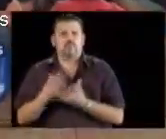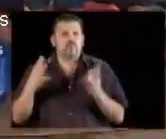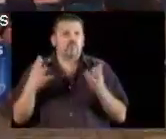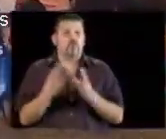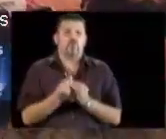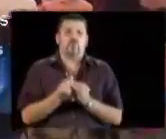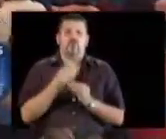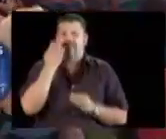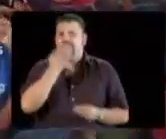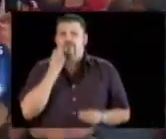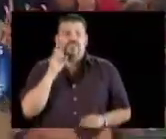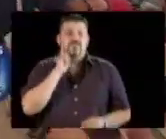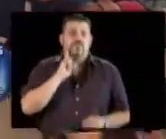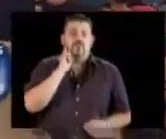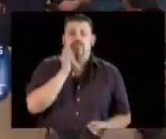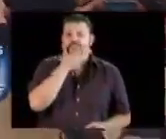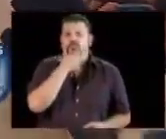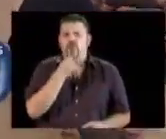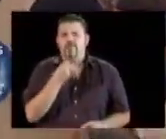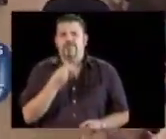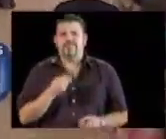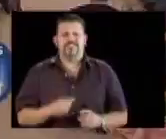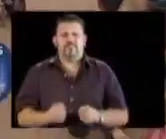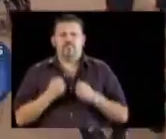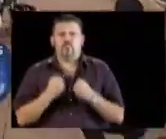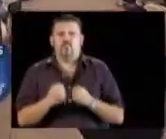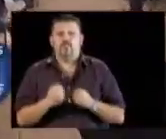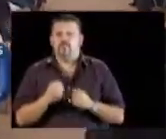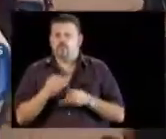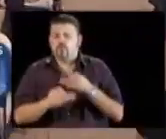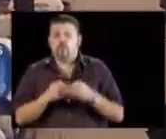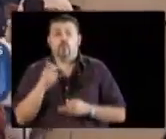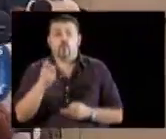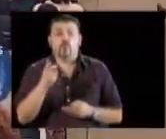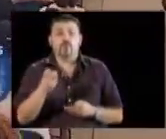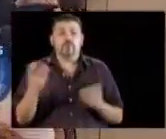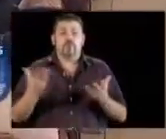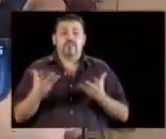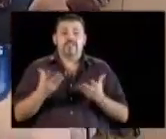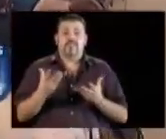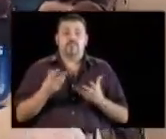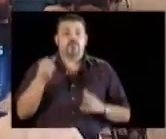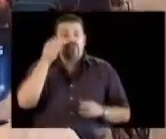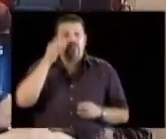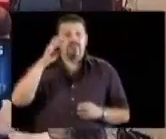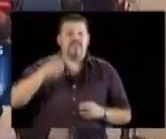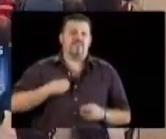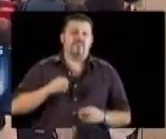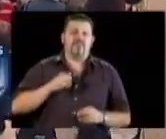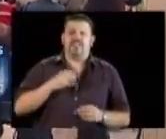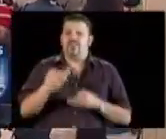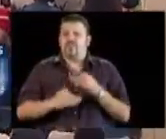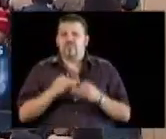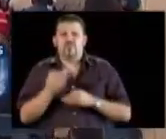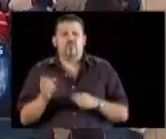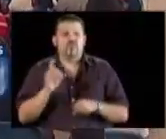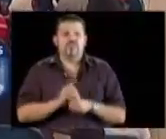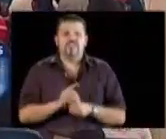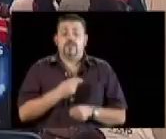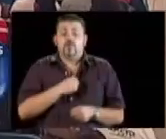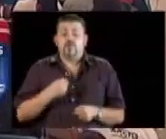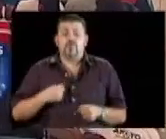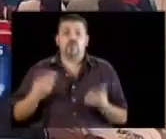mujeres, a empoderarnos y empoderar a la gente. Todo esto que hacemos en OmniLife todos los días, el entender que lo que importa es la